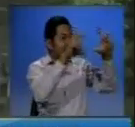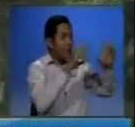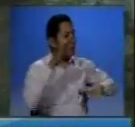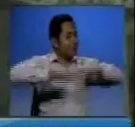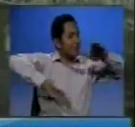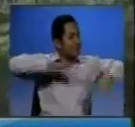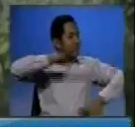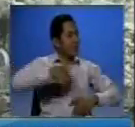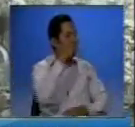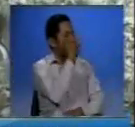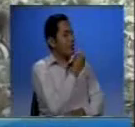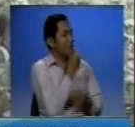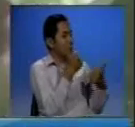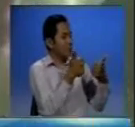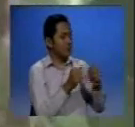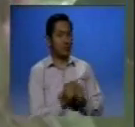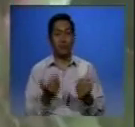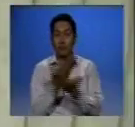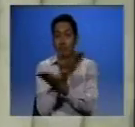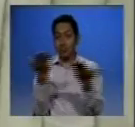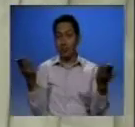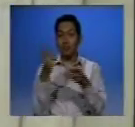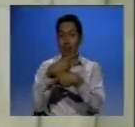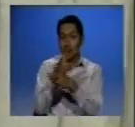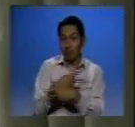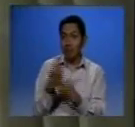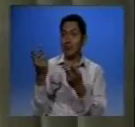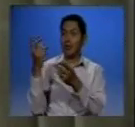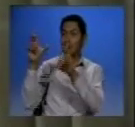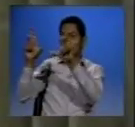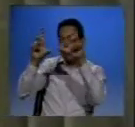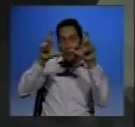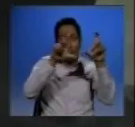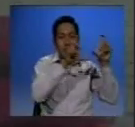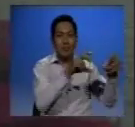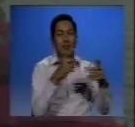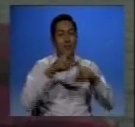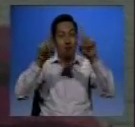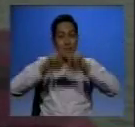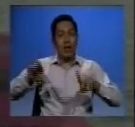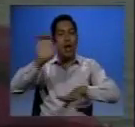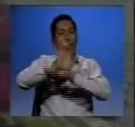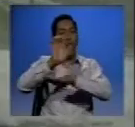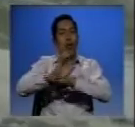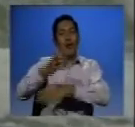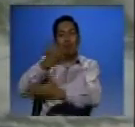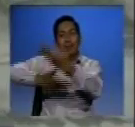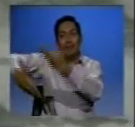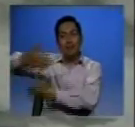lindo. De esta manera, y con estos productos generados por estos jóvenes, el Ecuador podrá ser compartido y